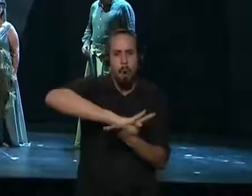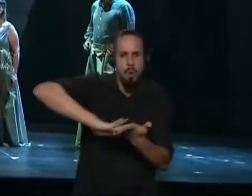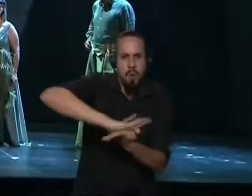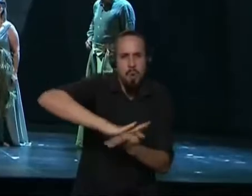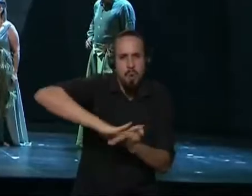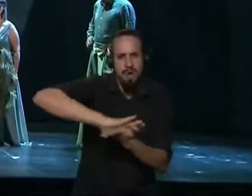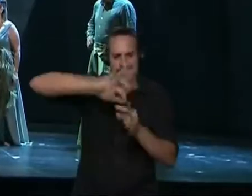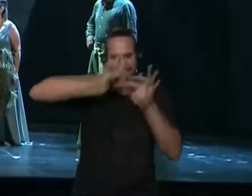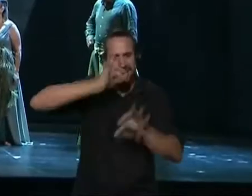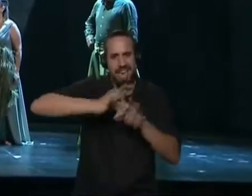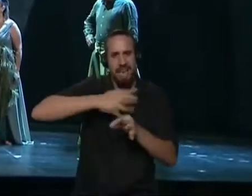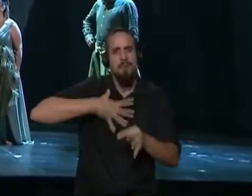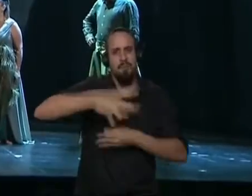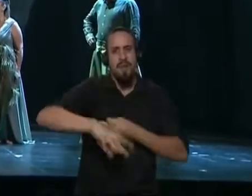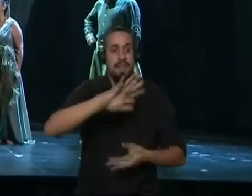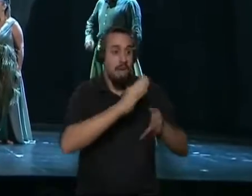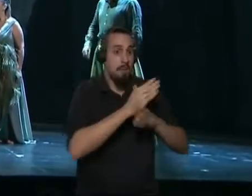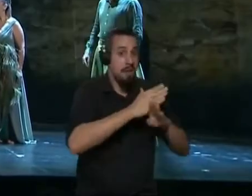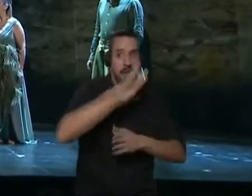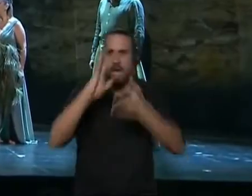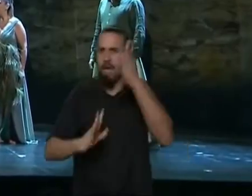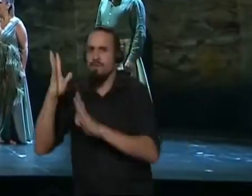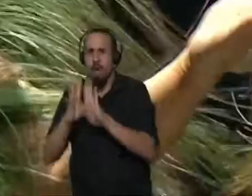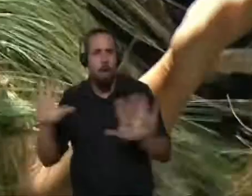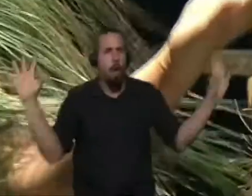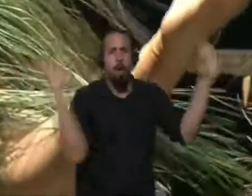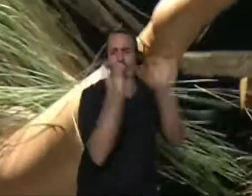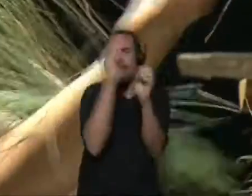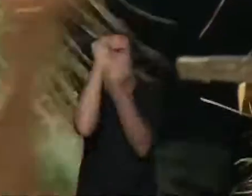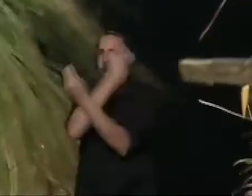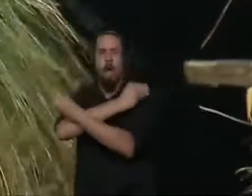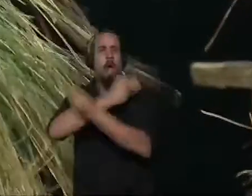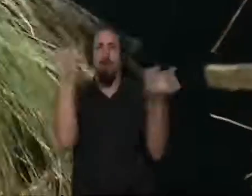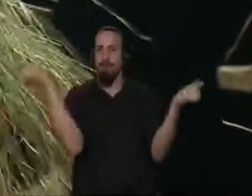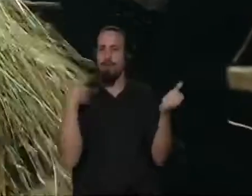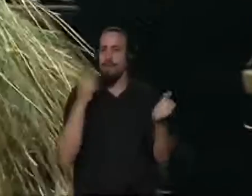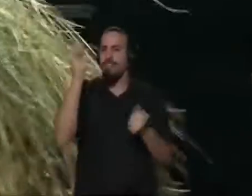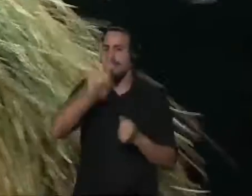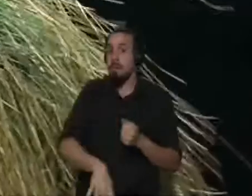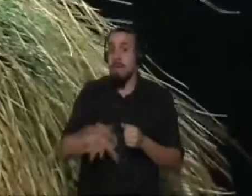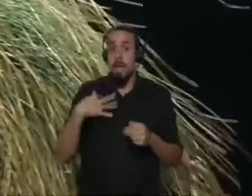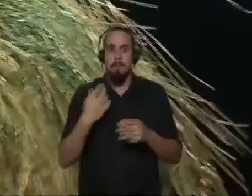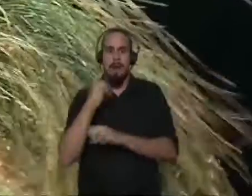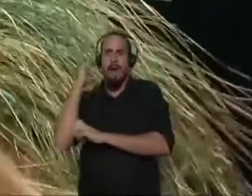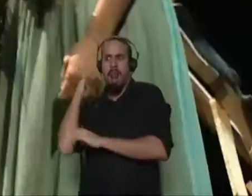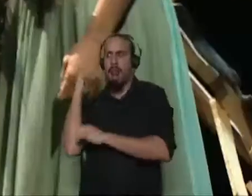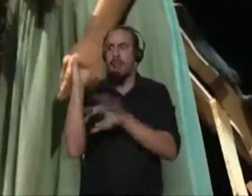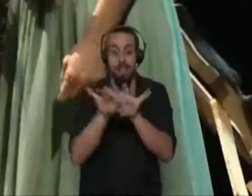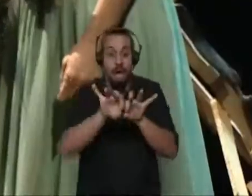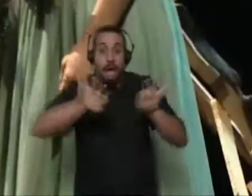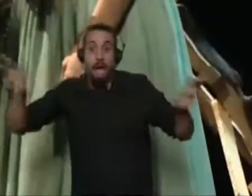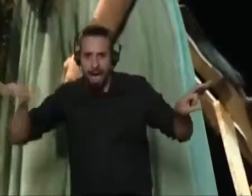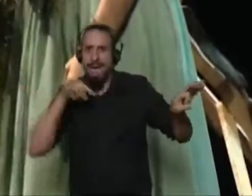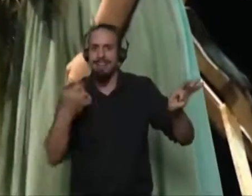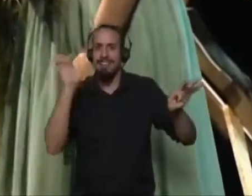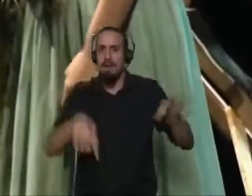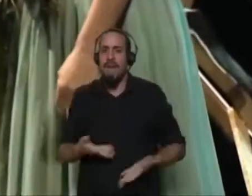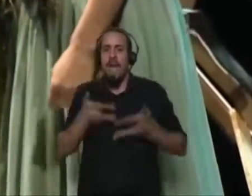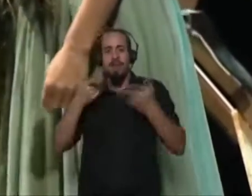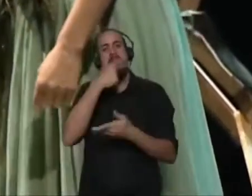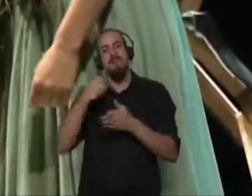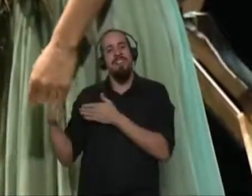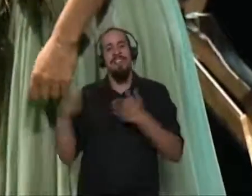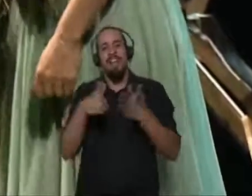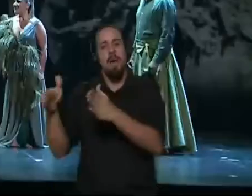y fuego que alumbra la oscuridad y el olvido. Y esqueleto de la lanza que hace mejor el camino de quien a través del monte lleva el